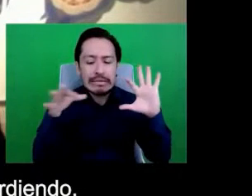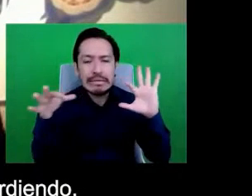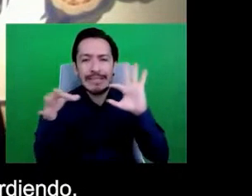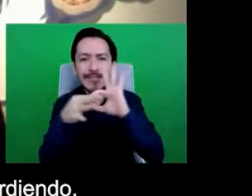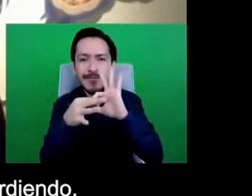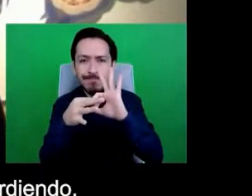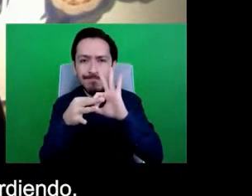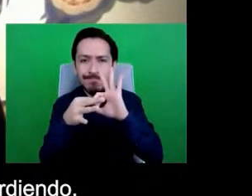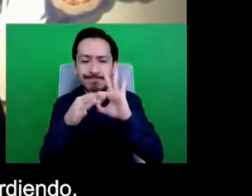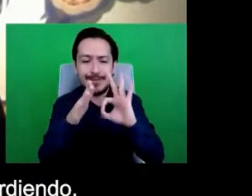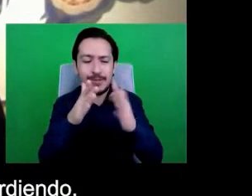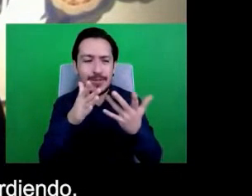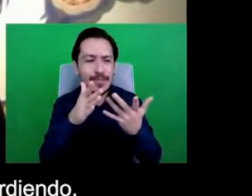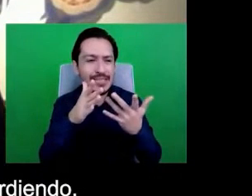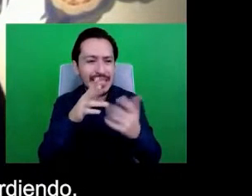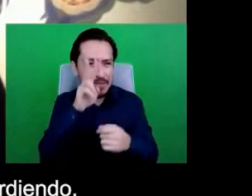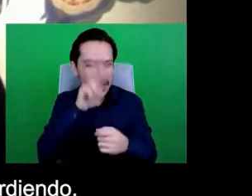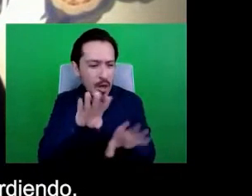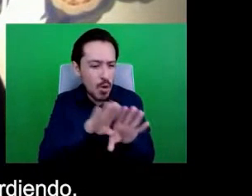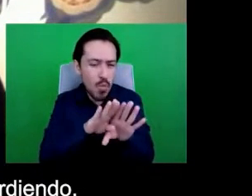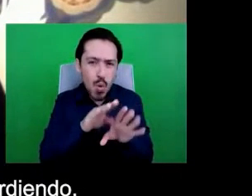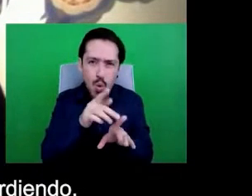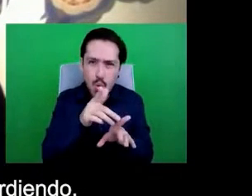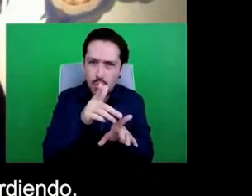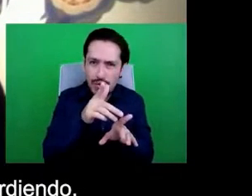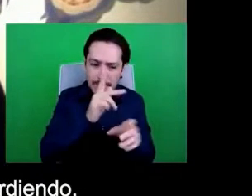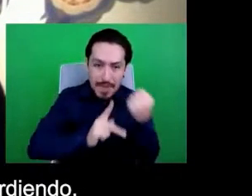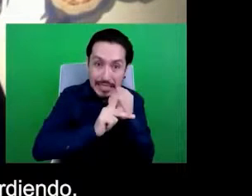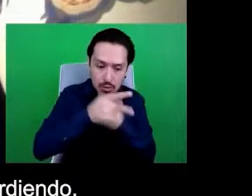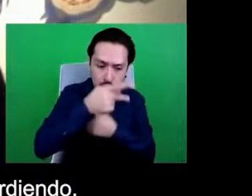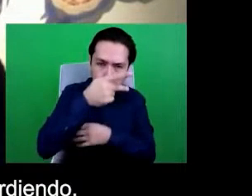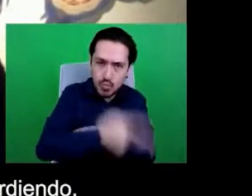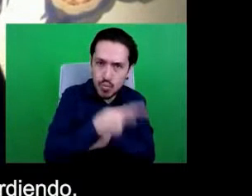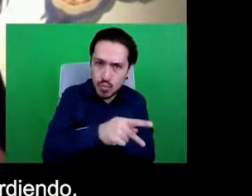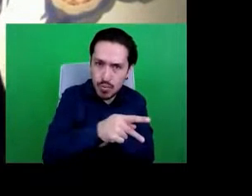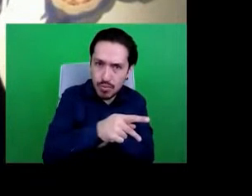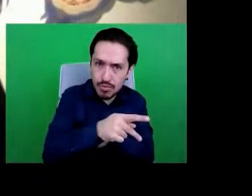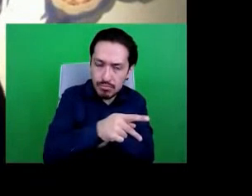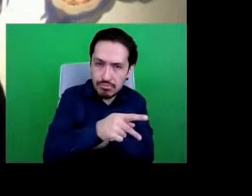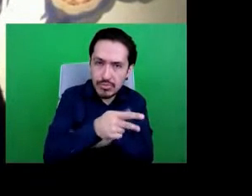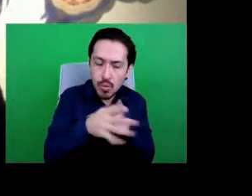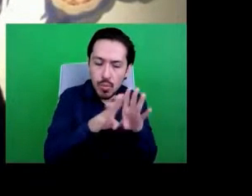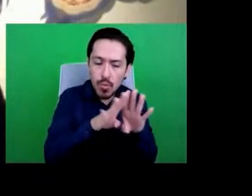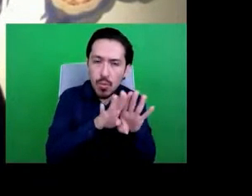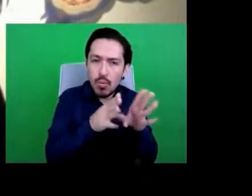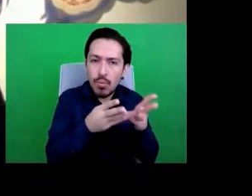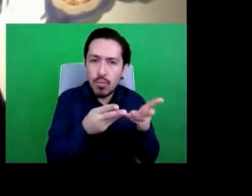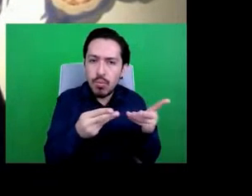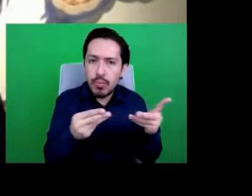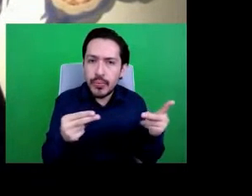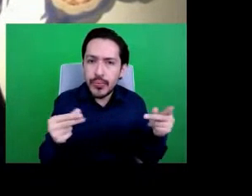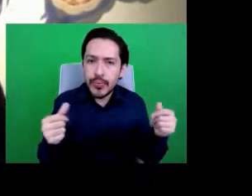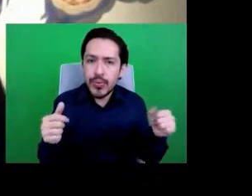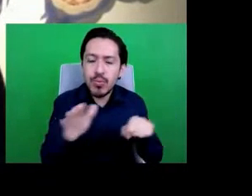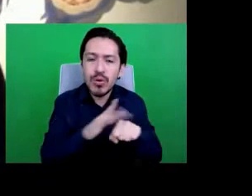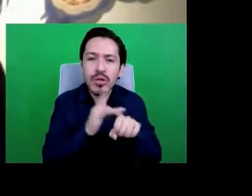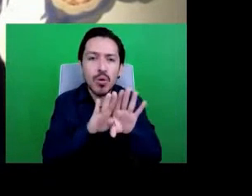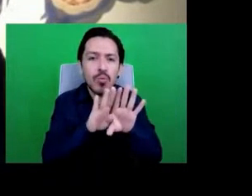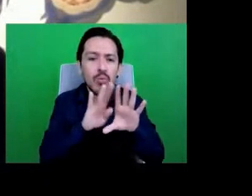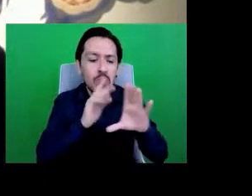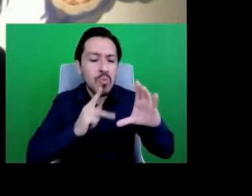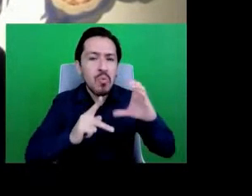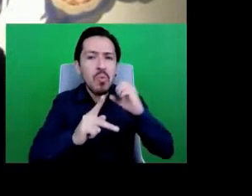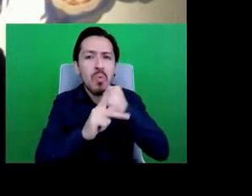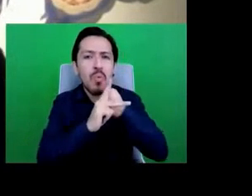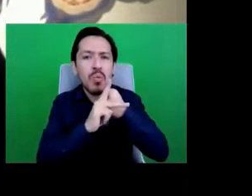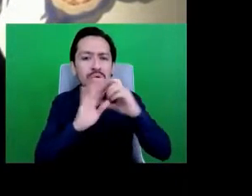distintivo de sus propias culturas se está perdiendo, pues todo esto les genera una influencia muy poderosa en el mundo en